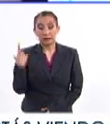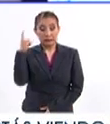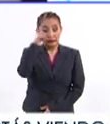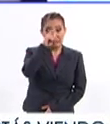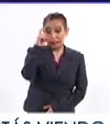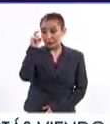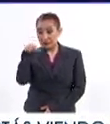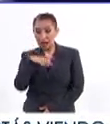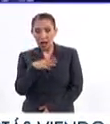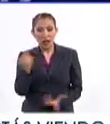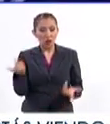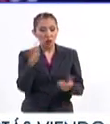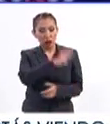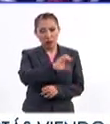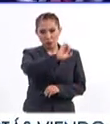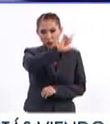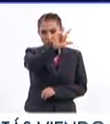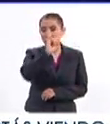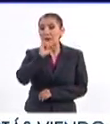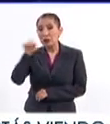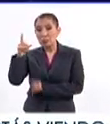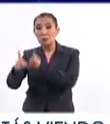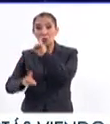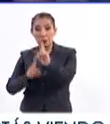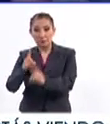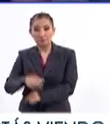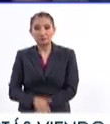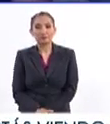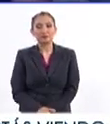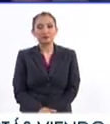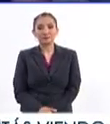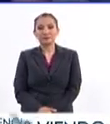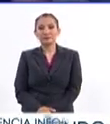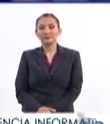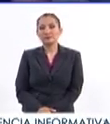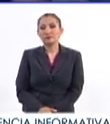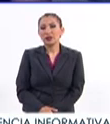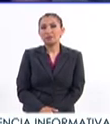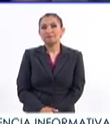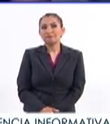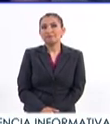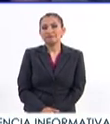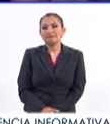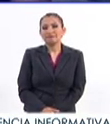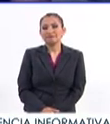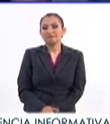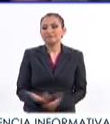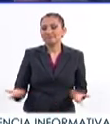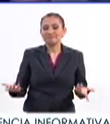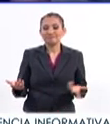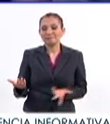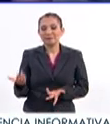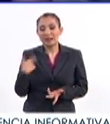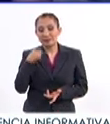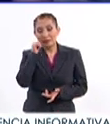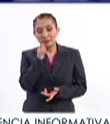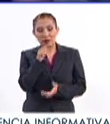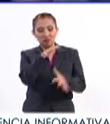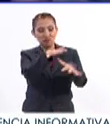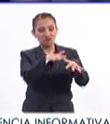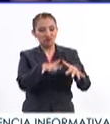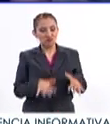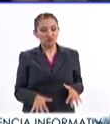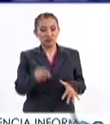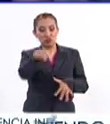Jacqueline se presentan tanto en el ámbito profesional como en el deportivo. El hecho de estar frente a un